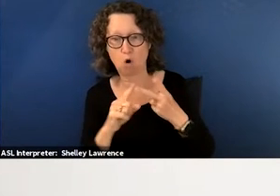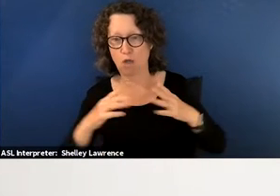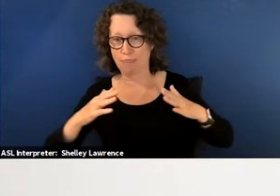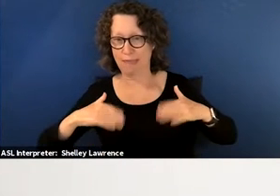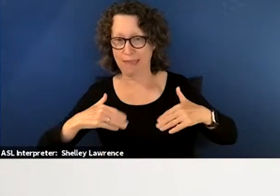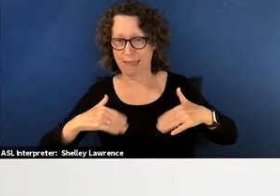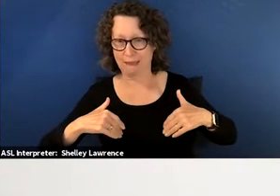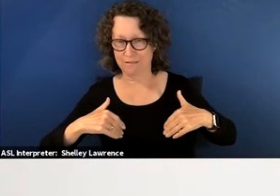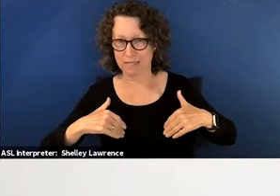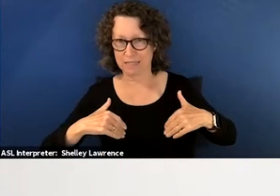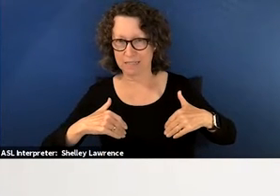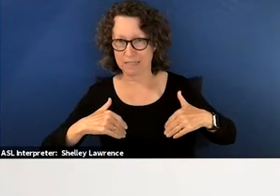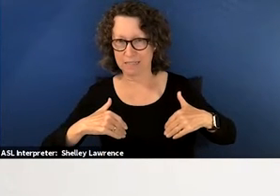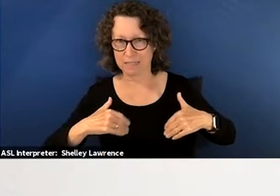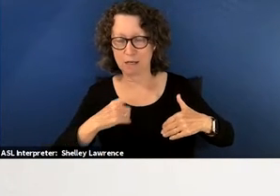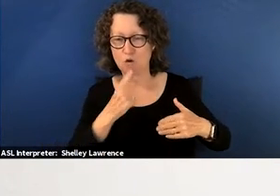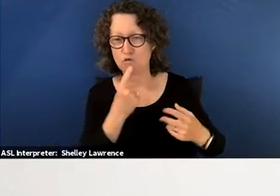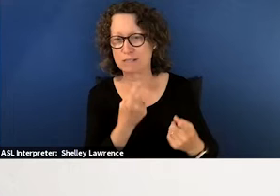o que no han